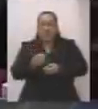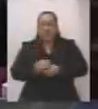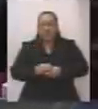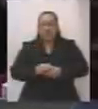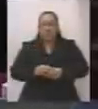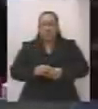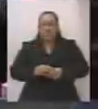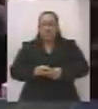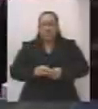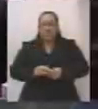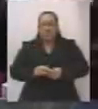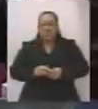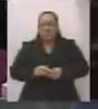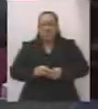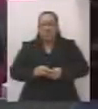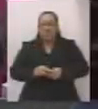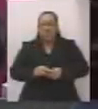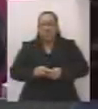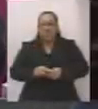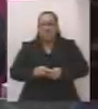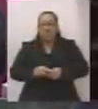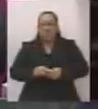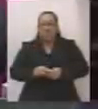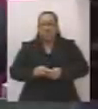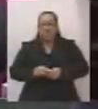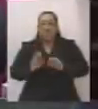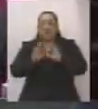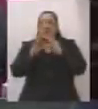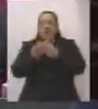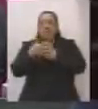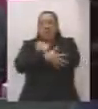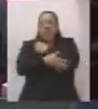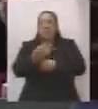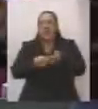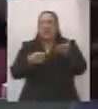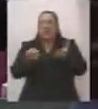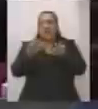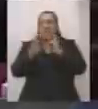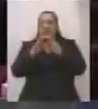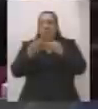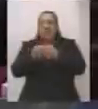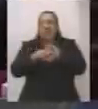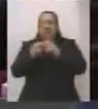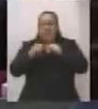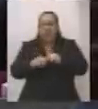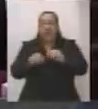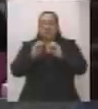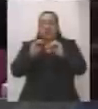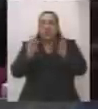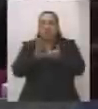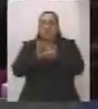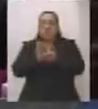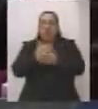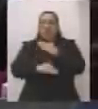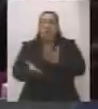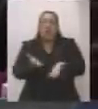a las familias pobres a condición de que estas familias manden a sus chicos, a sus hijos